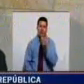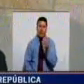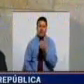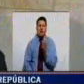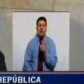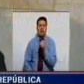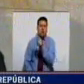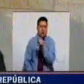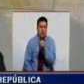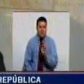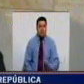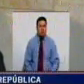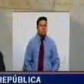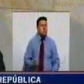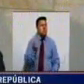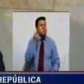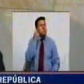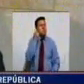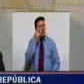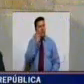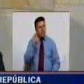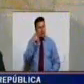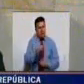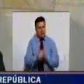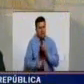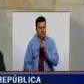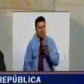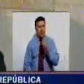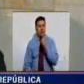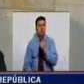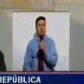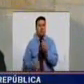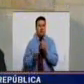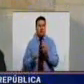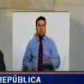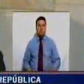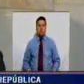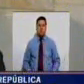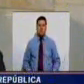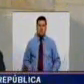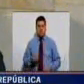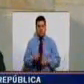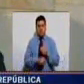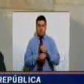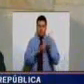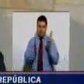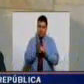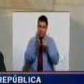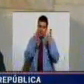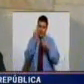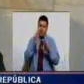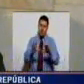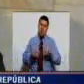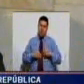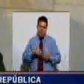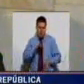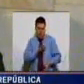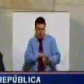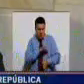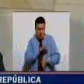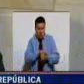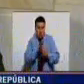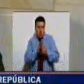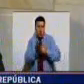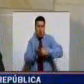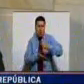gravísimo, usted hace unos días, el febrero 28, explicó, dice, desde 2013 se optó por seguir adelante